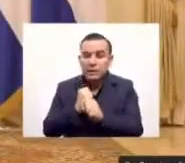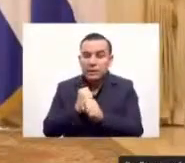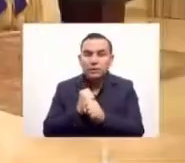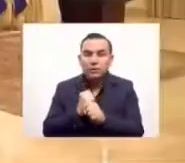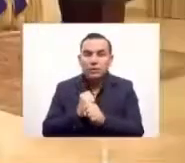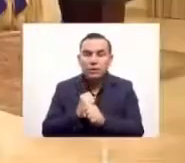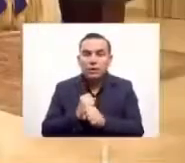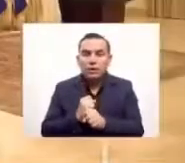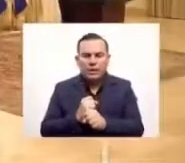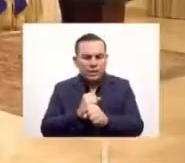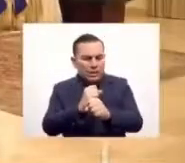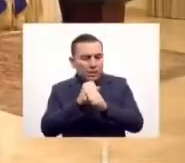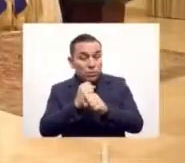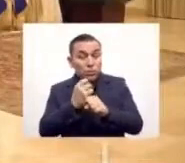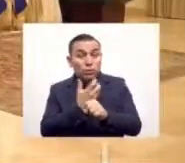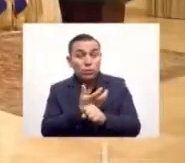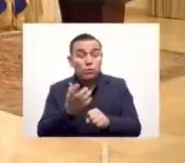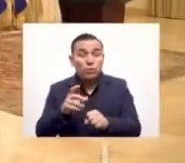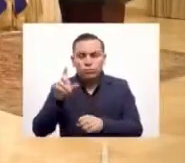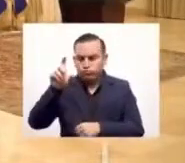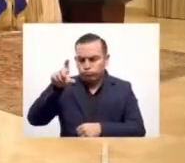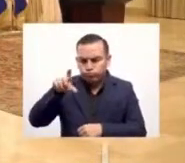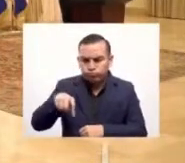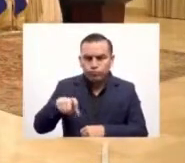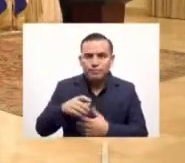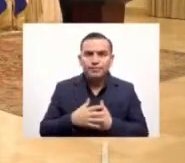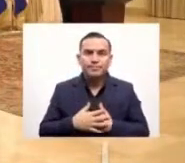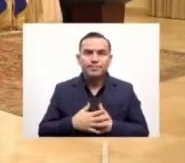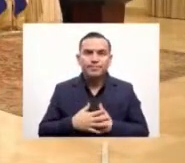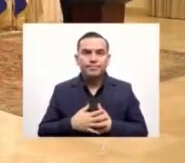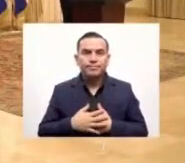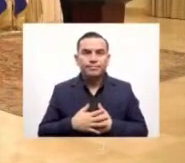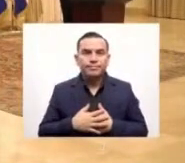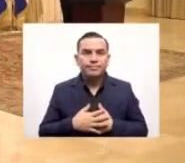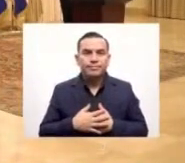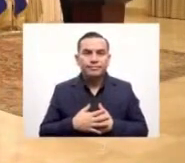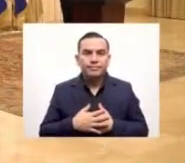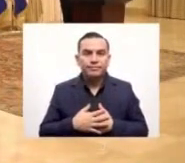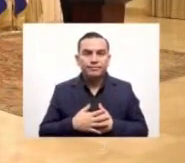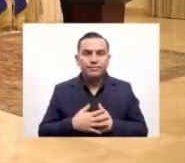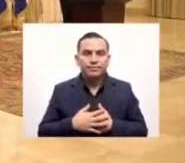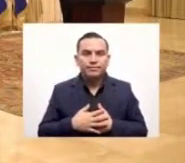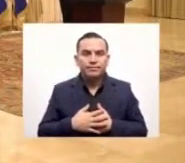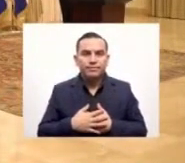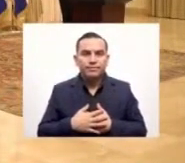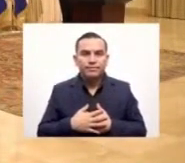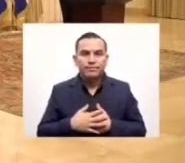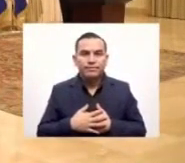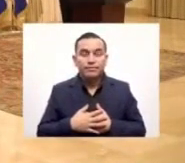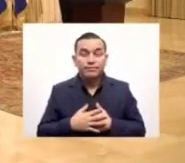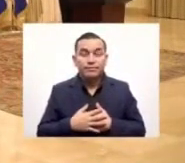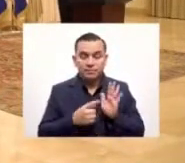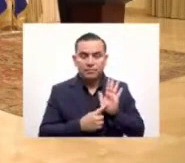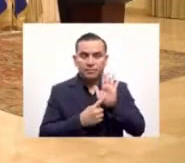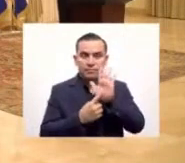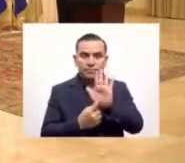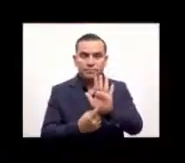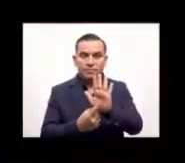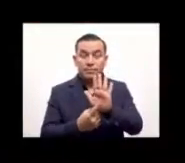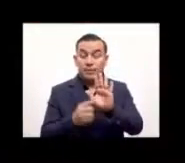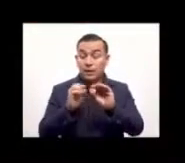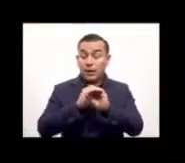Muchísimas preguntas. El fideicomiso te va a entregar dólares físicos o dólares digitales. El fideicomiso te va a entregar